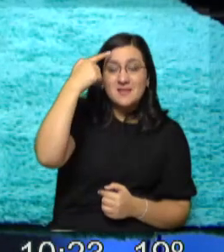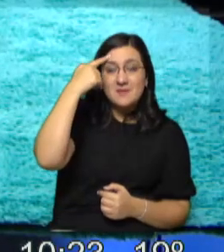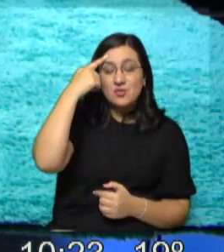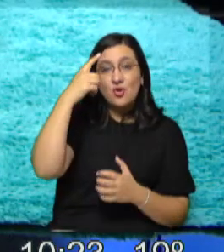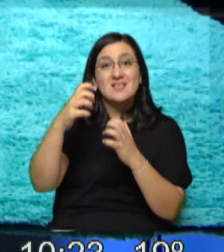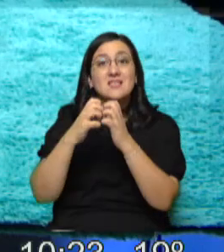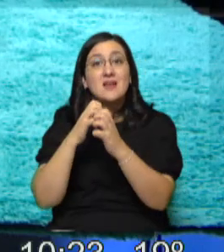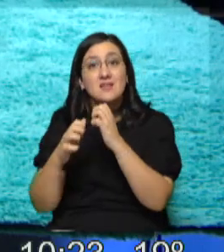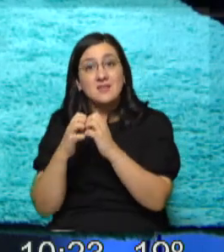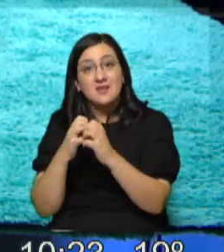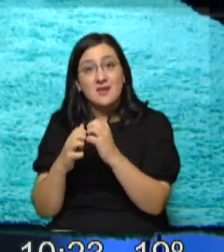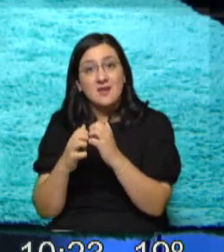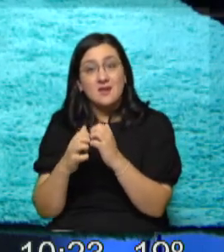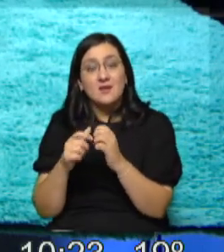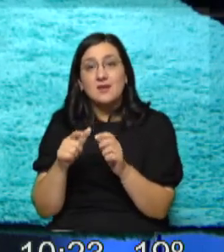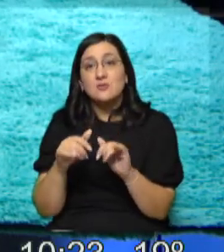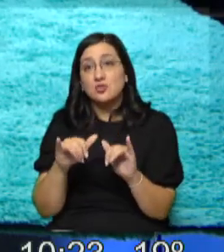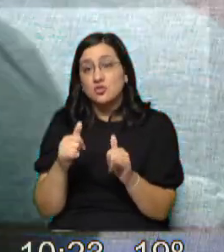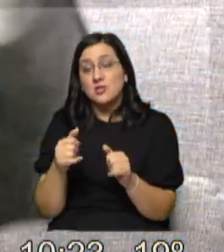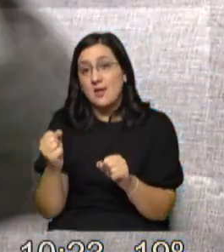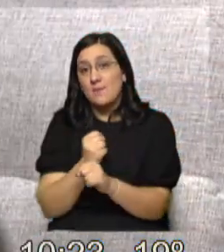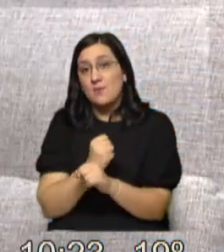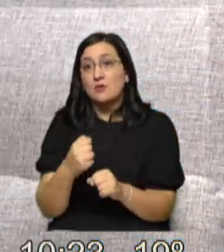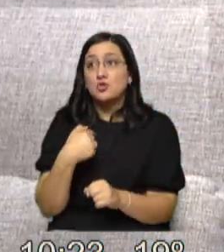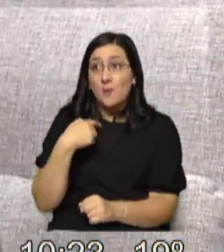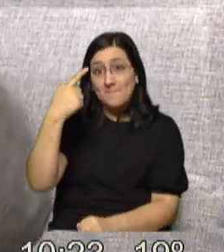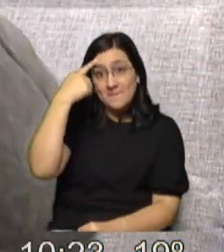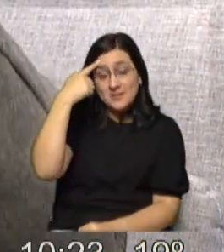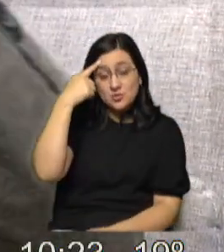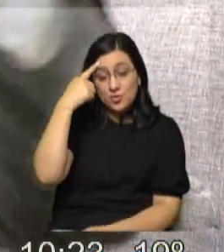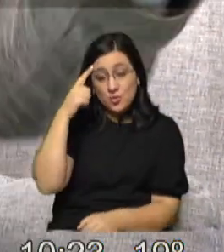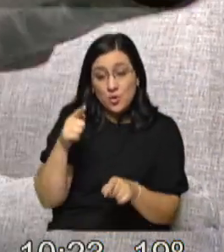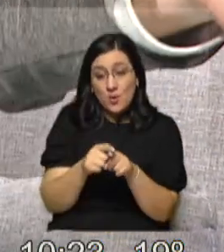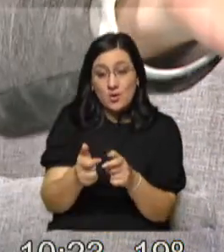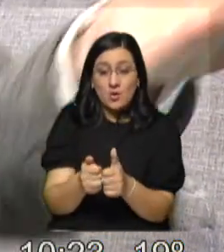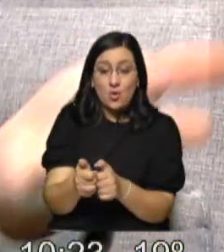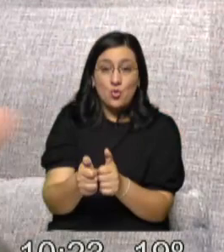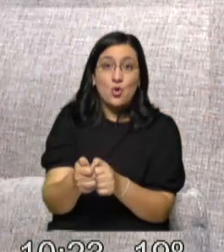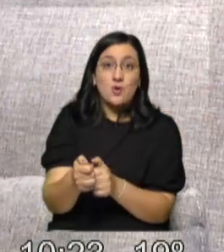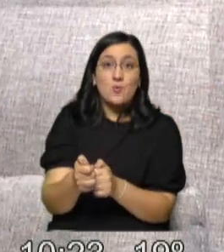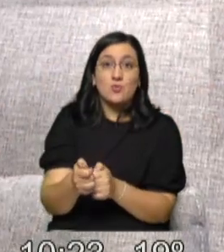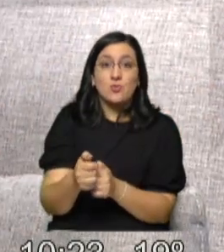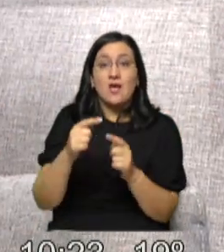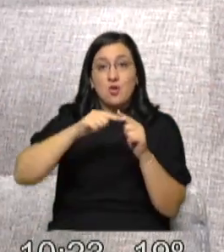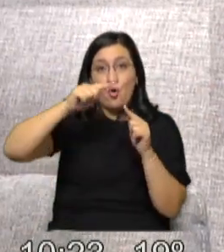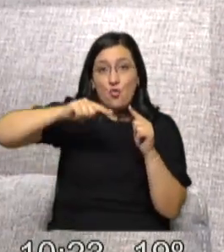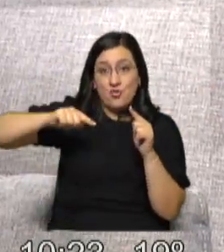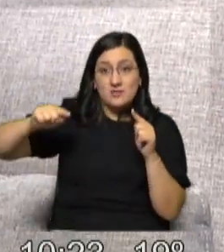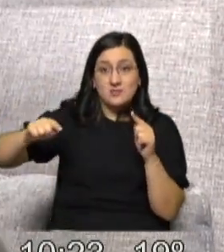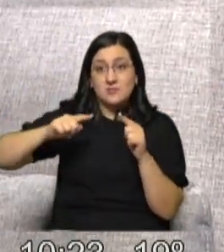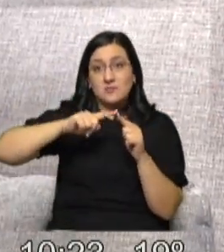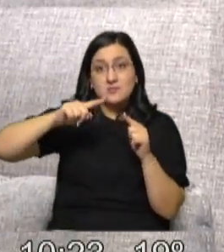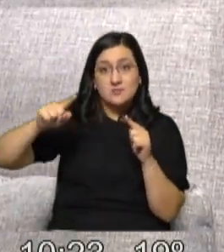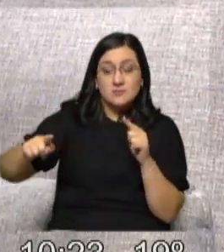energía... Sí. Y eso está más que validado. Yo estoy pensando como si fuera un control remoto. Yo estoy pensando y emitiendo un patrón de onda.